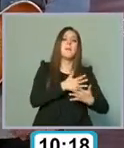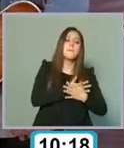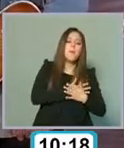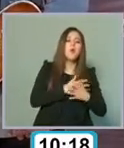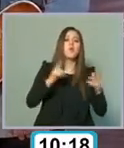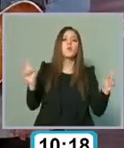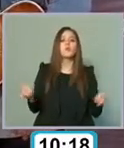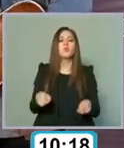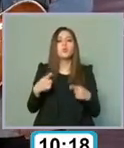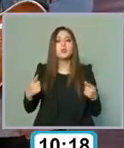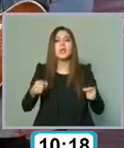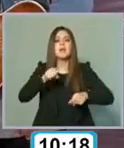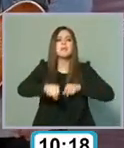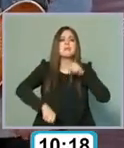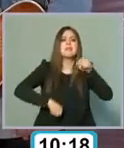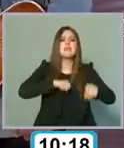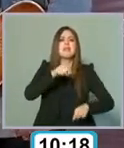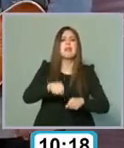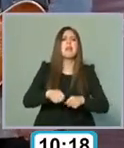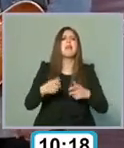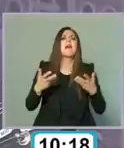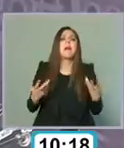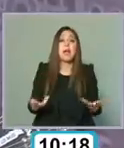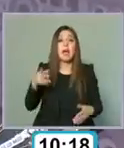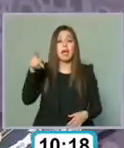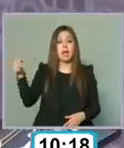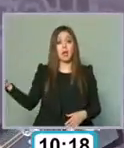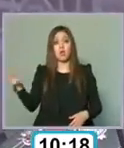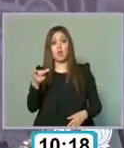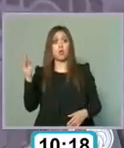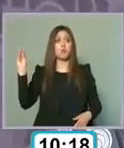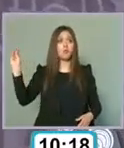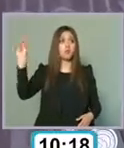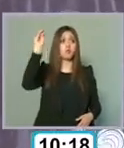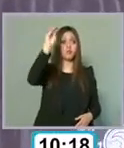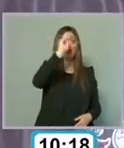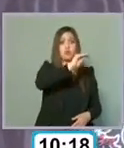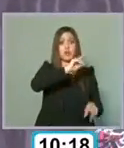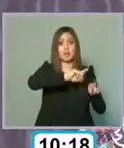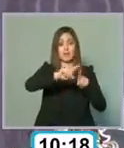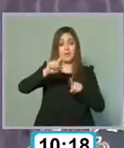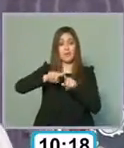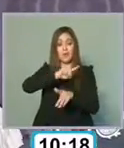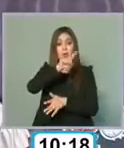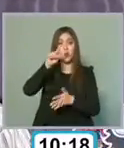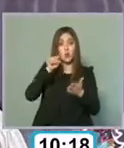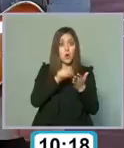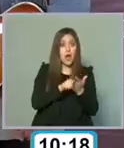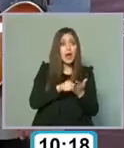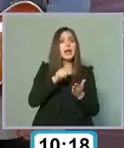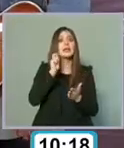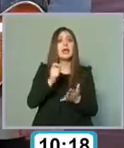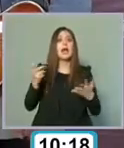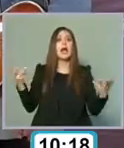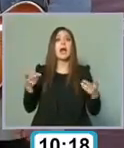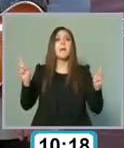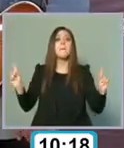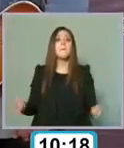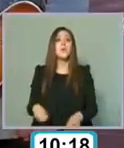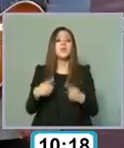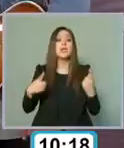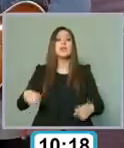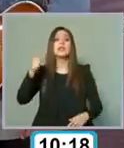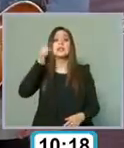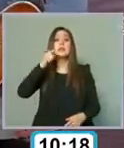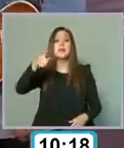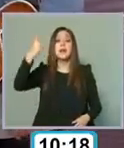bicicleta, porque ellos están yendo a diferentes lugares a hacer pues lo que más les gusta, que es la música en bicicleta, señoras y señores, como